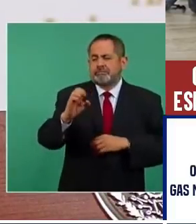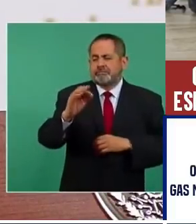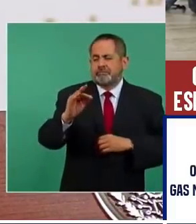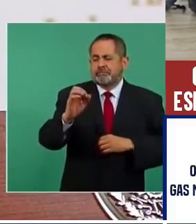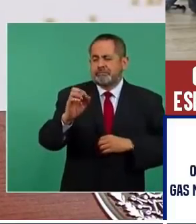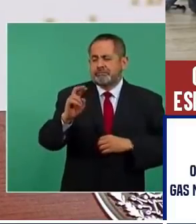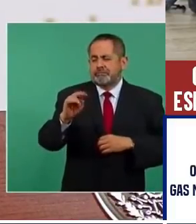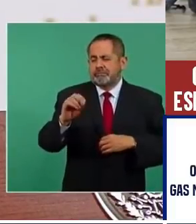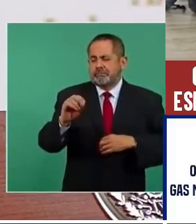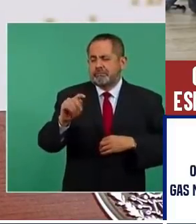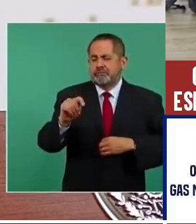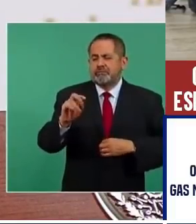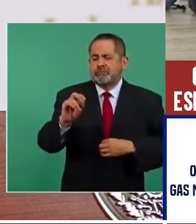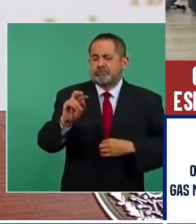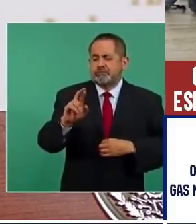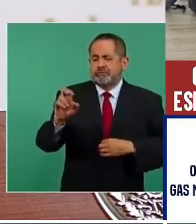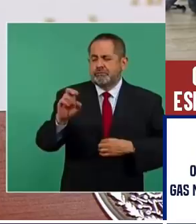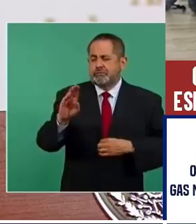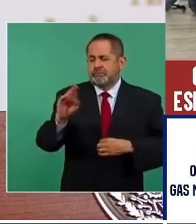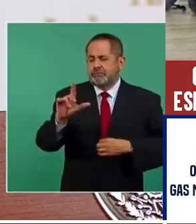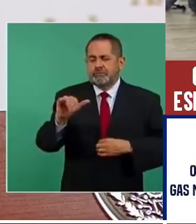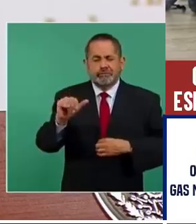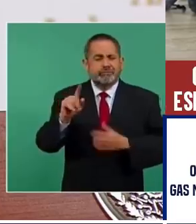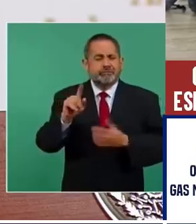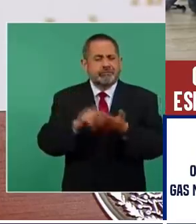Ceferino Torreblanca,